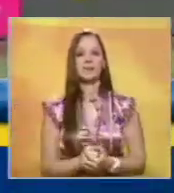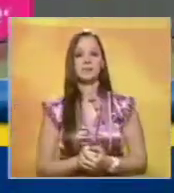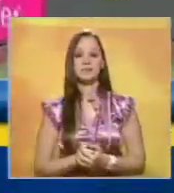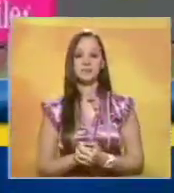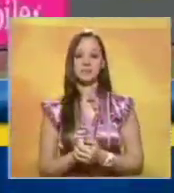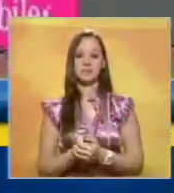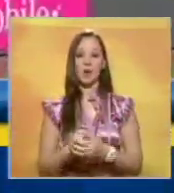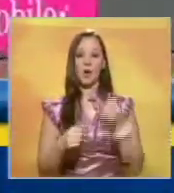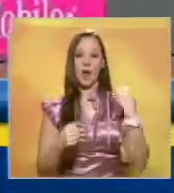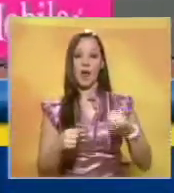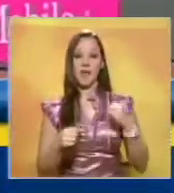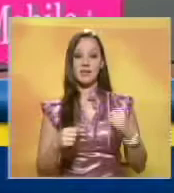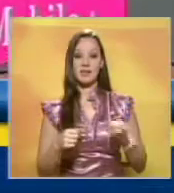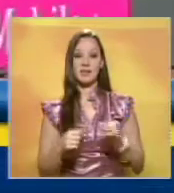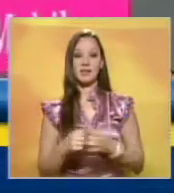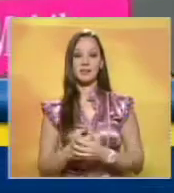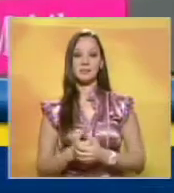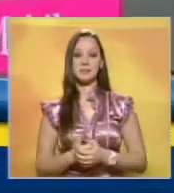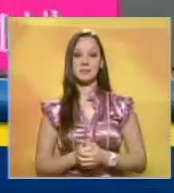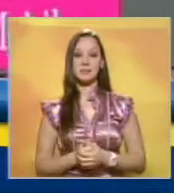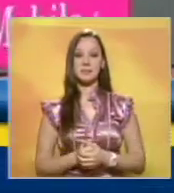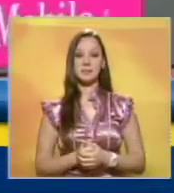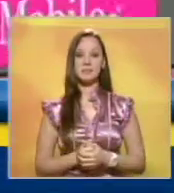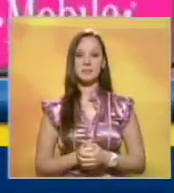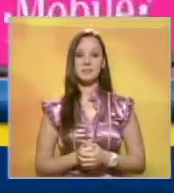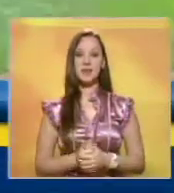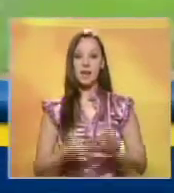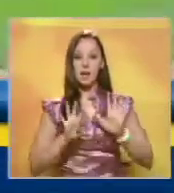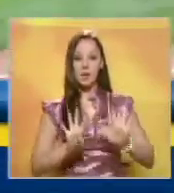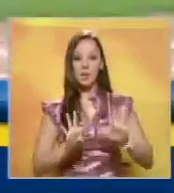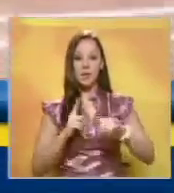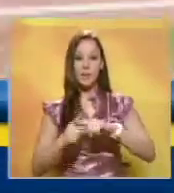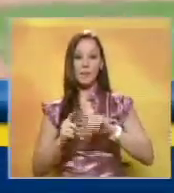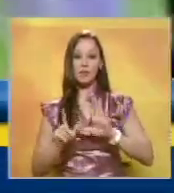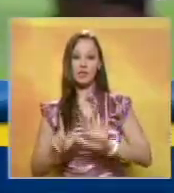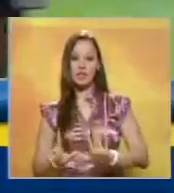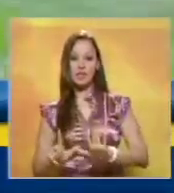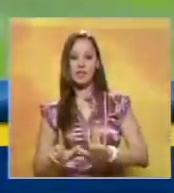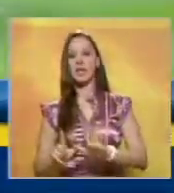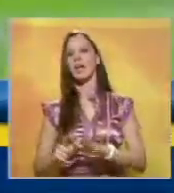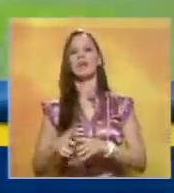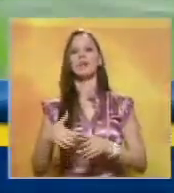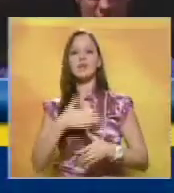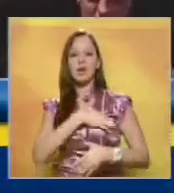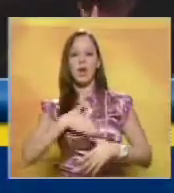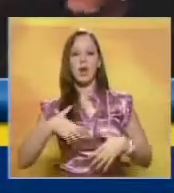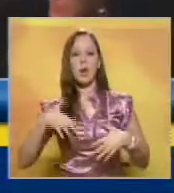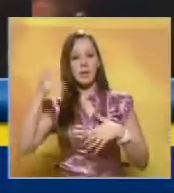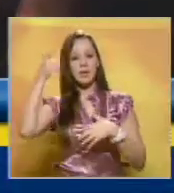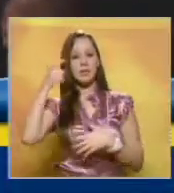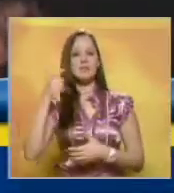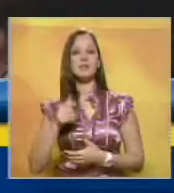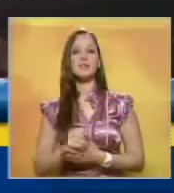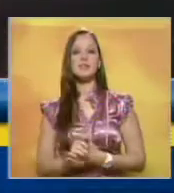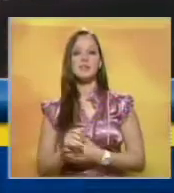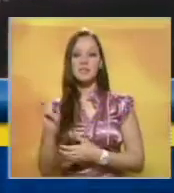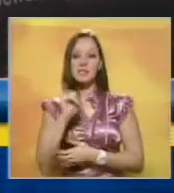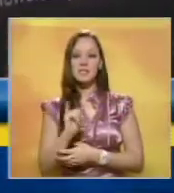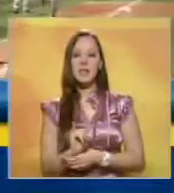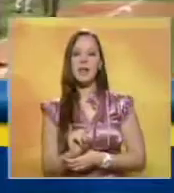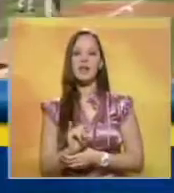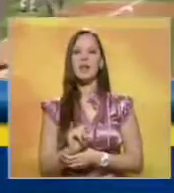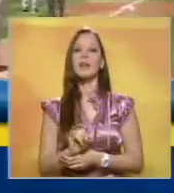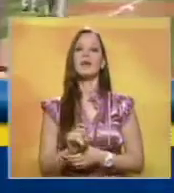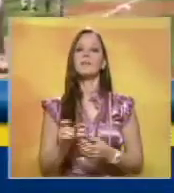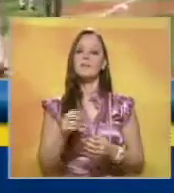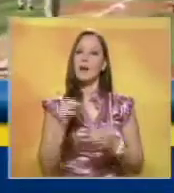la izquierda con las bases llenas en la victoria de los Reales de Kansas City, 9-7 sobre los Marineros de Seattle. Escobar se fue 4-2 con 4